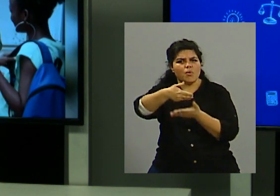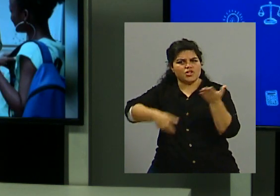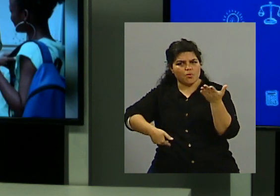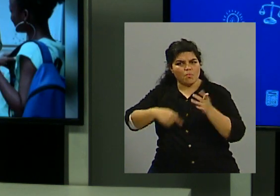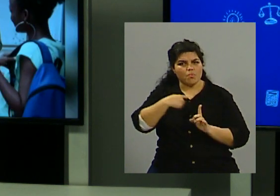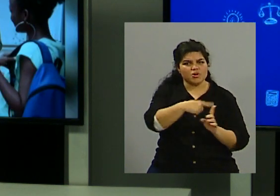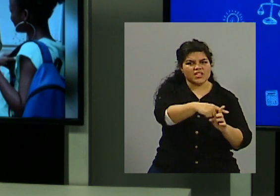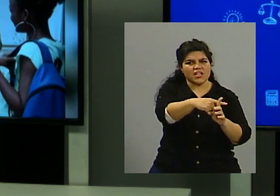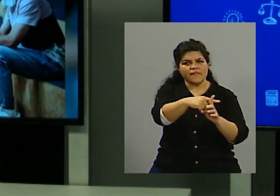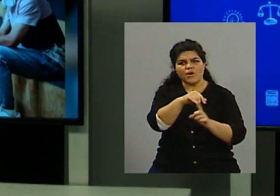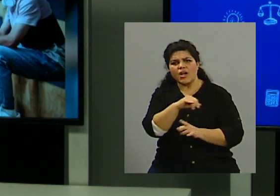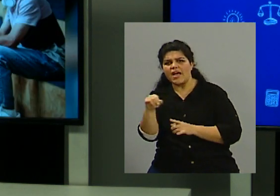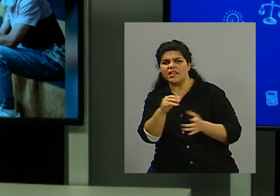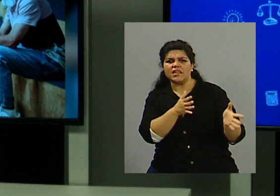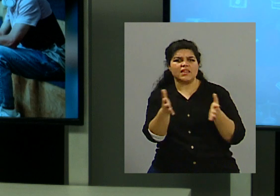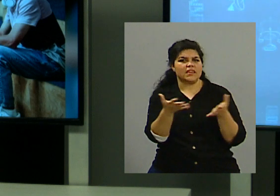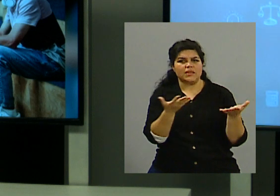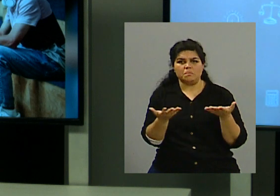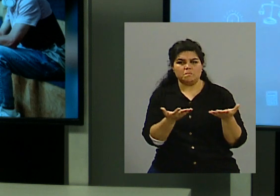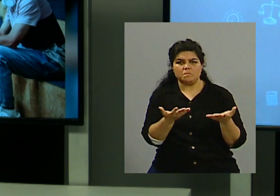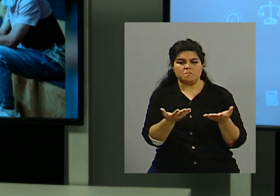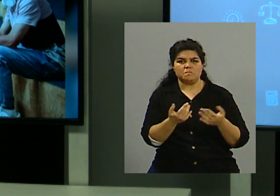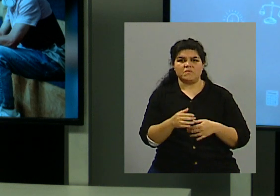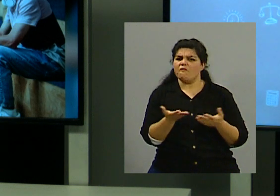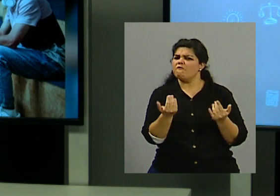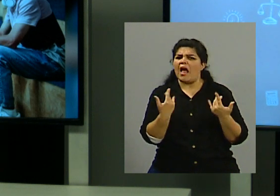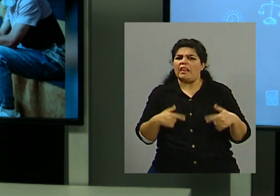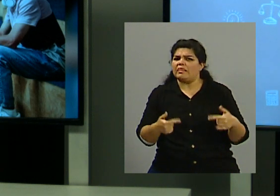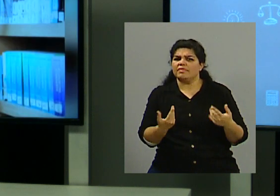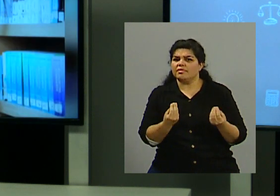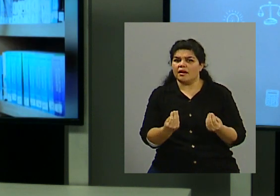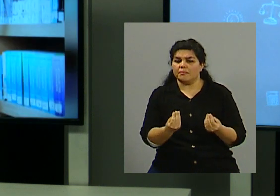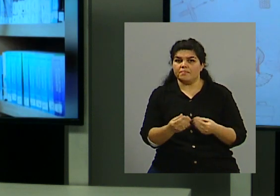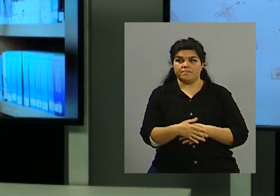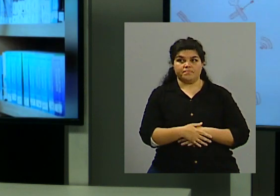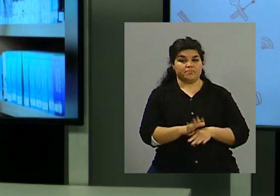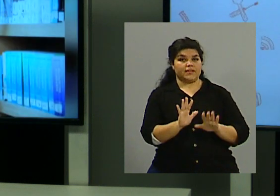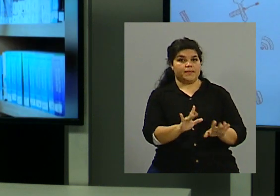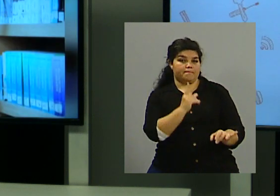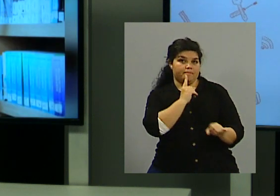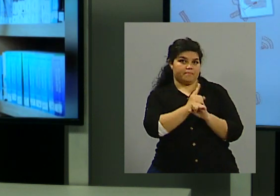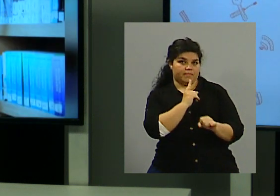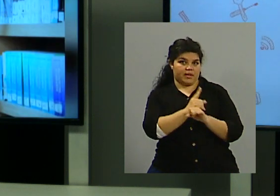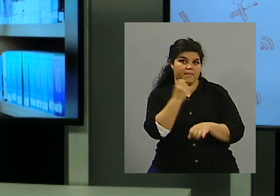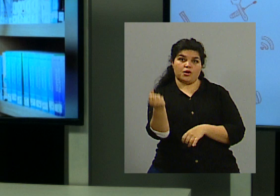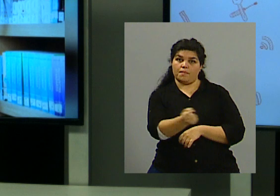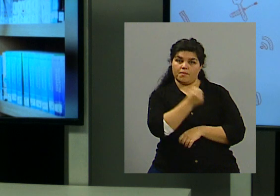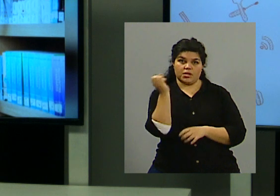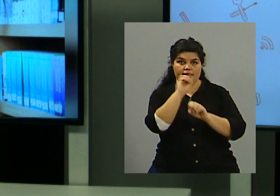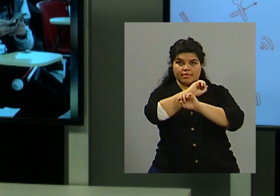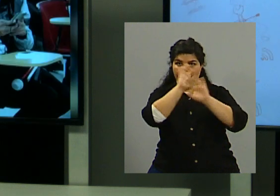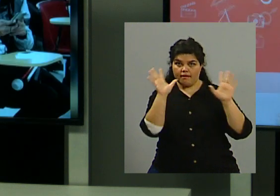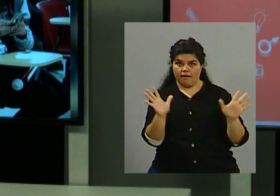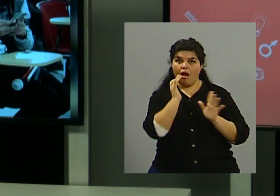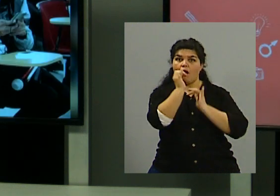positiva, negativa? ¿Qué es lo que falta? Bien, primero quisiera dejar como claro que Sí.